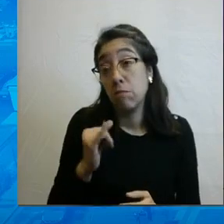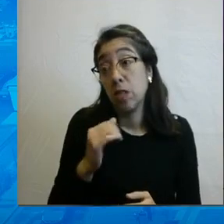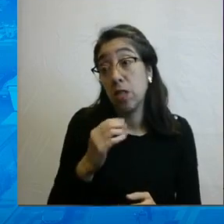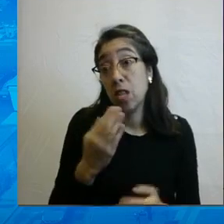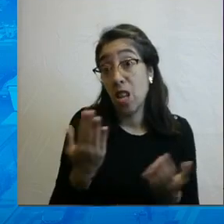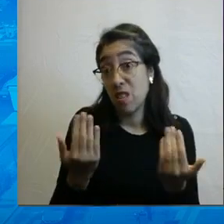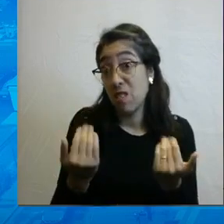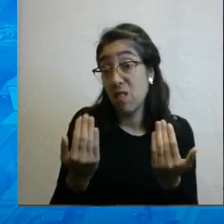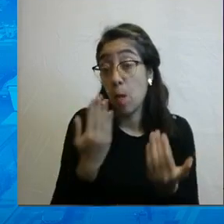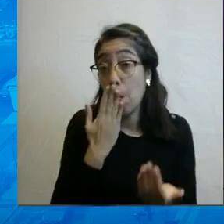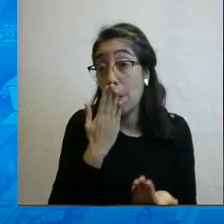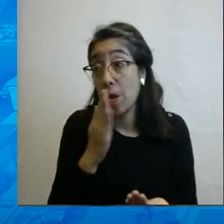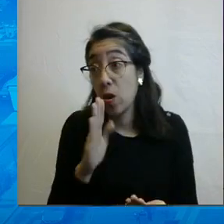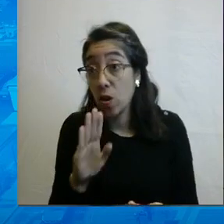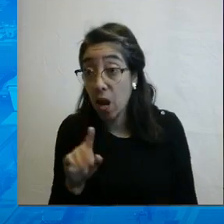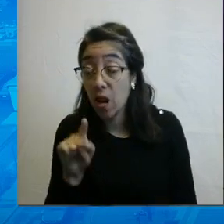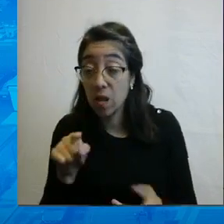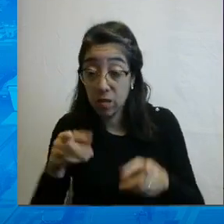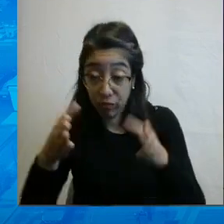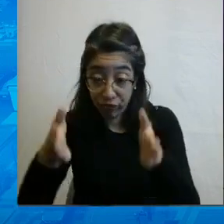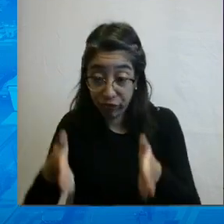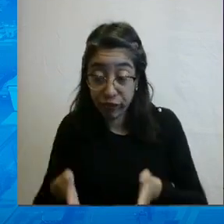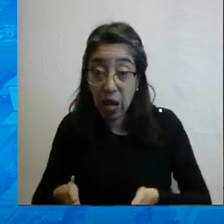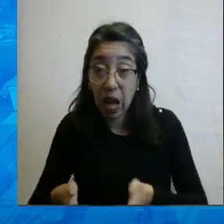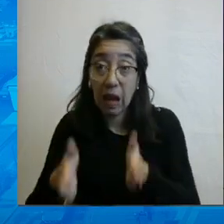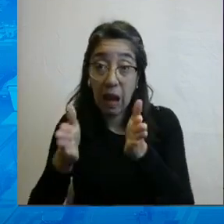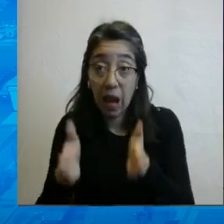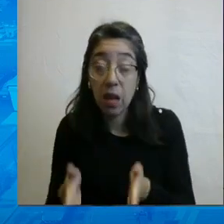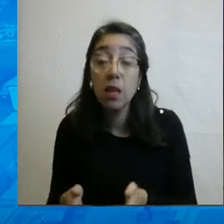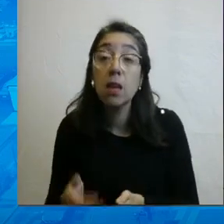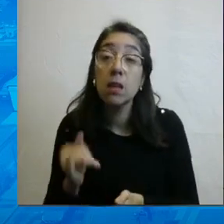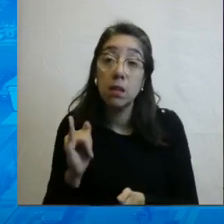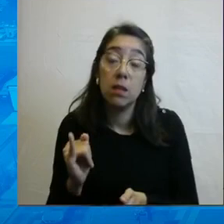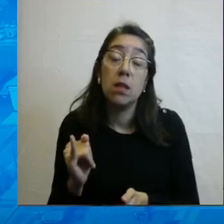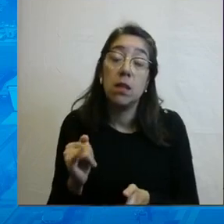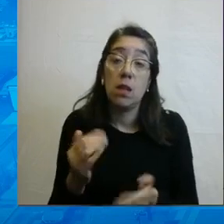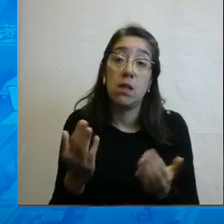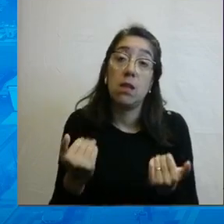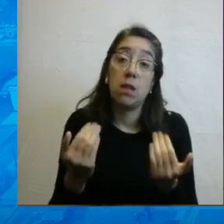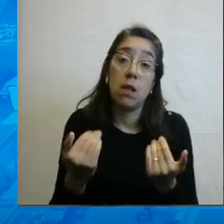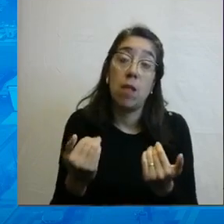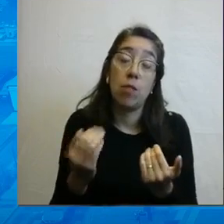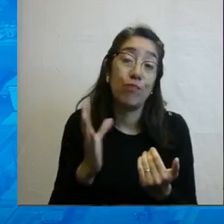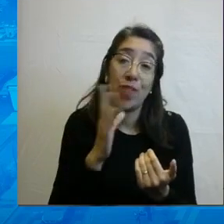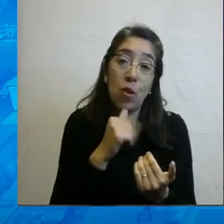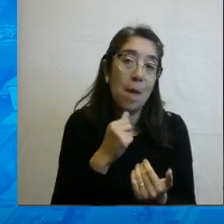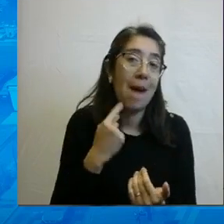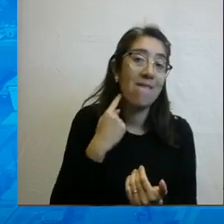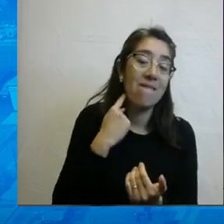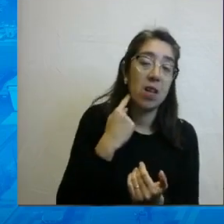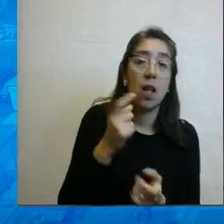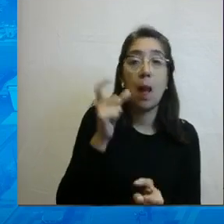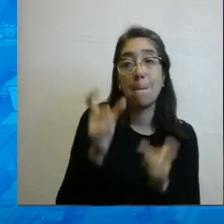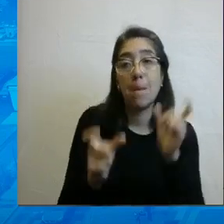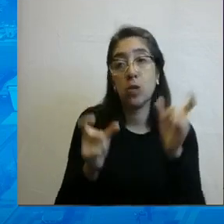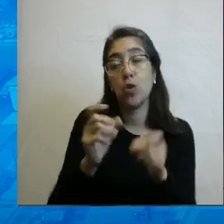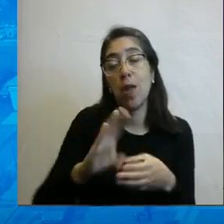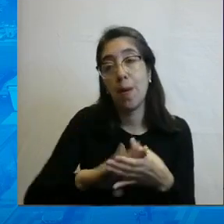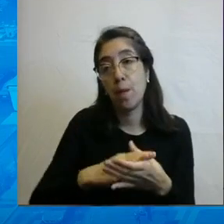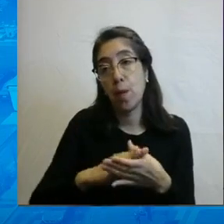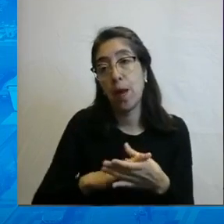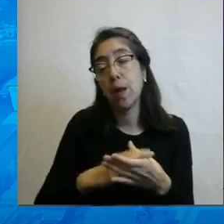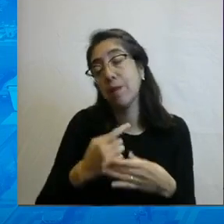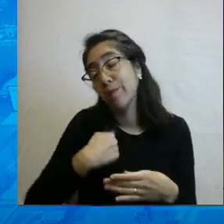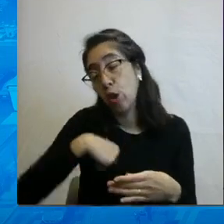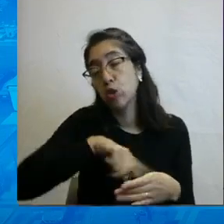necesitamos gestionar correctamente la situación y que nadie se vea tan afectado en el marco de esta situación. Eso al menos es lo que le podemos comprometer desde